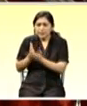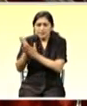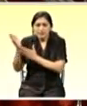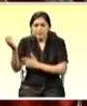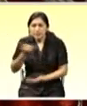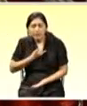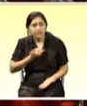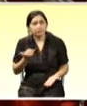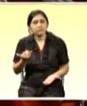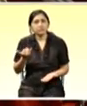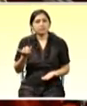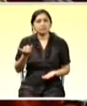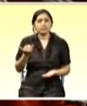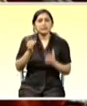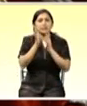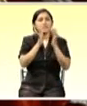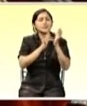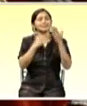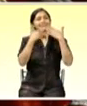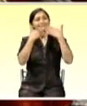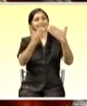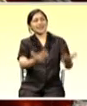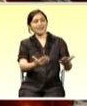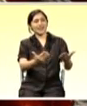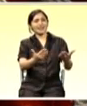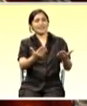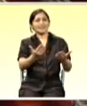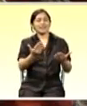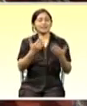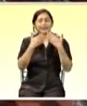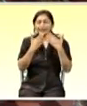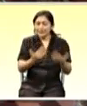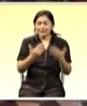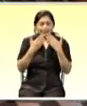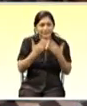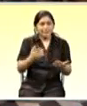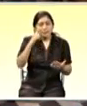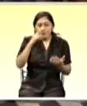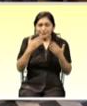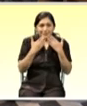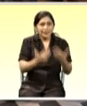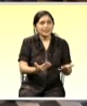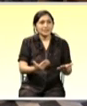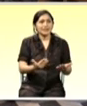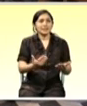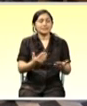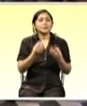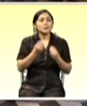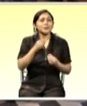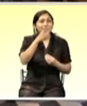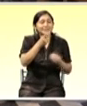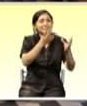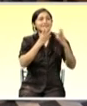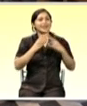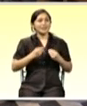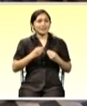eternidad? Señor, te doy gracias mil veces por este beneficio. Acepto la muerte